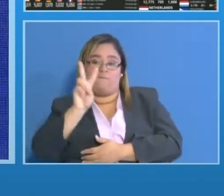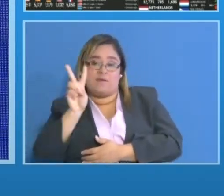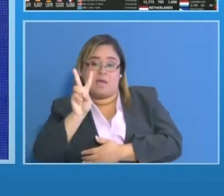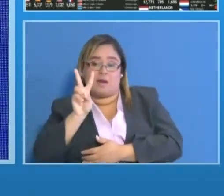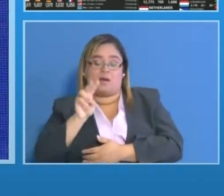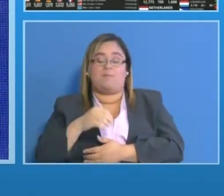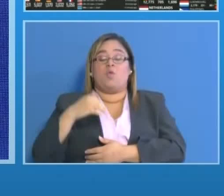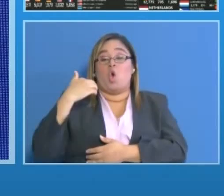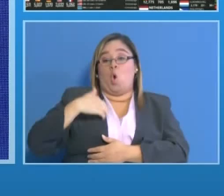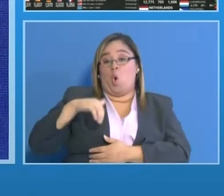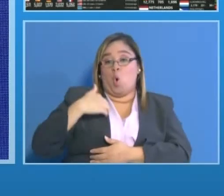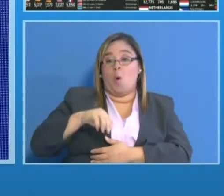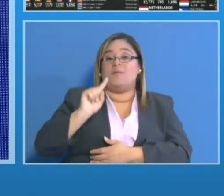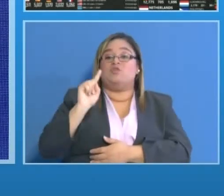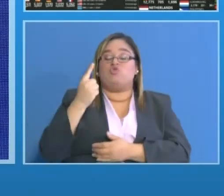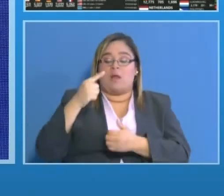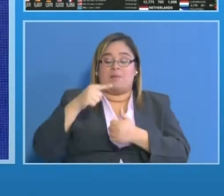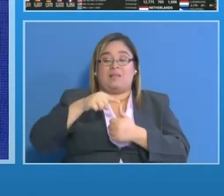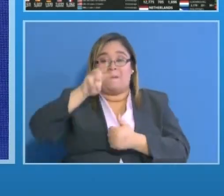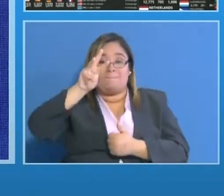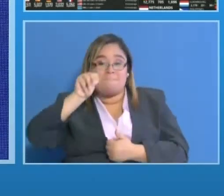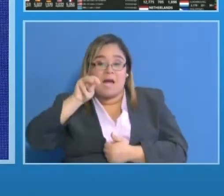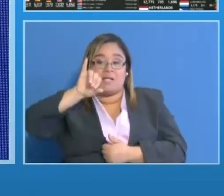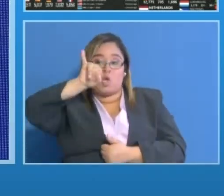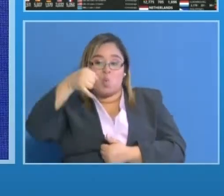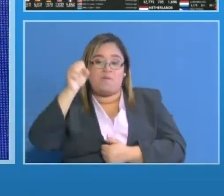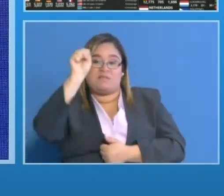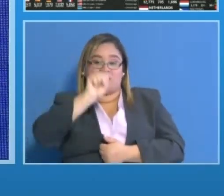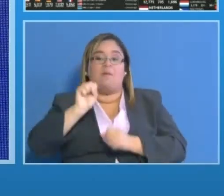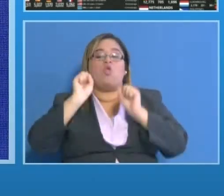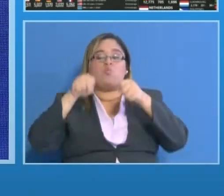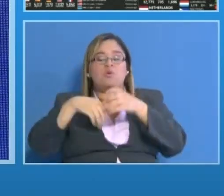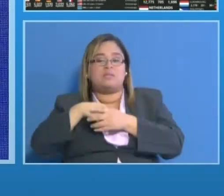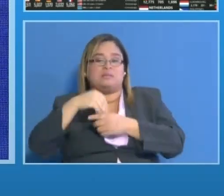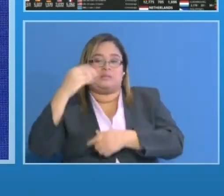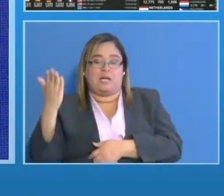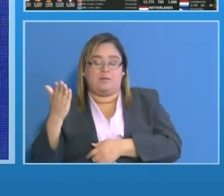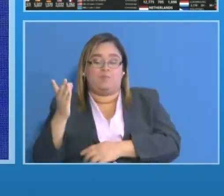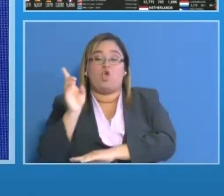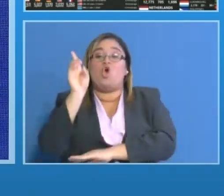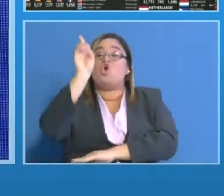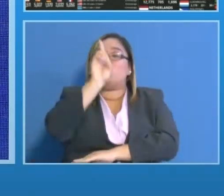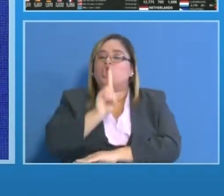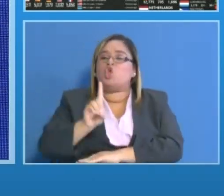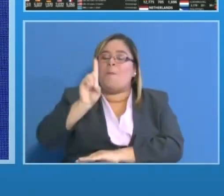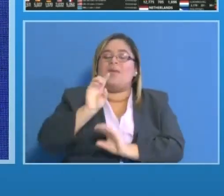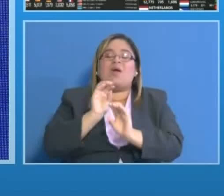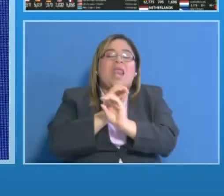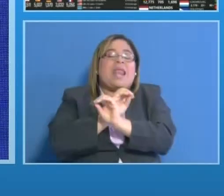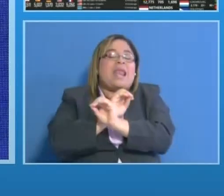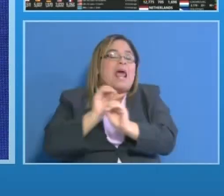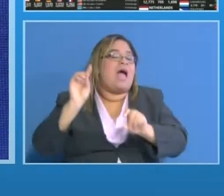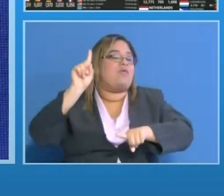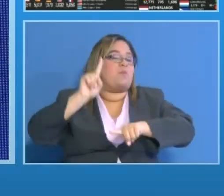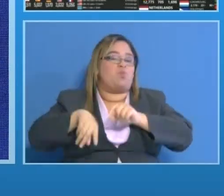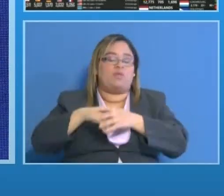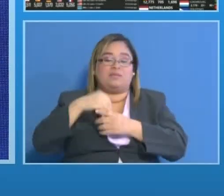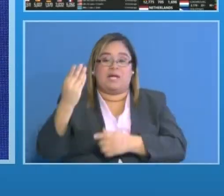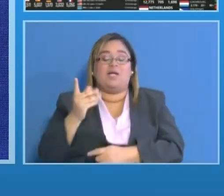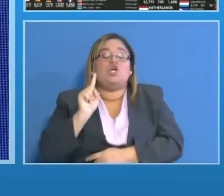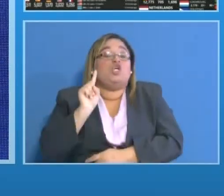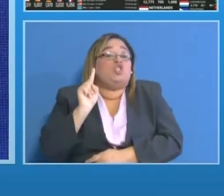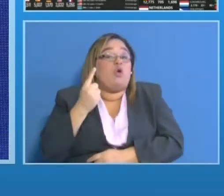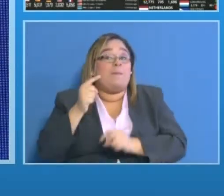los del sexo masculino serán los días martes, jueves y sábado, y el día domingo no podrá circular ninguna persona salvo por motivos